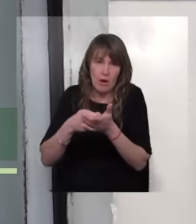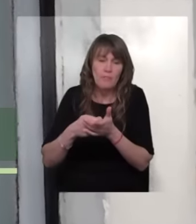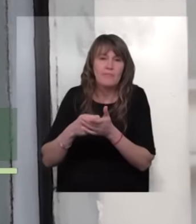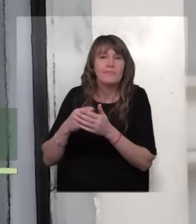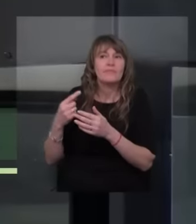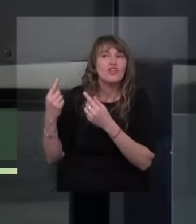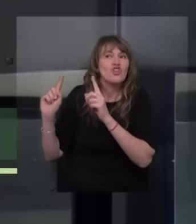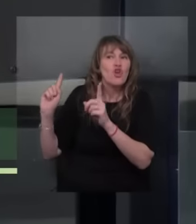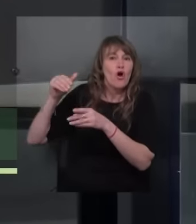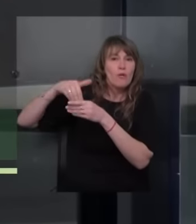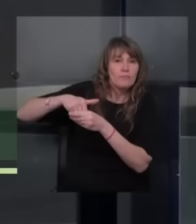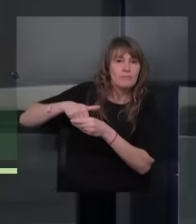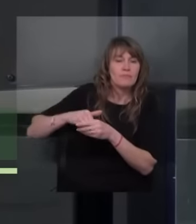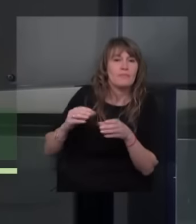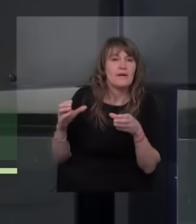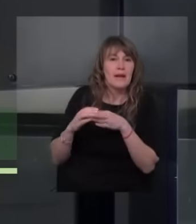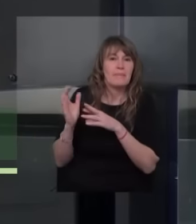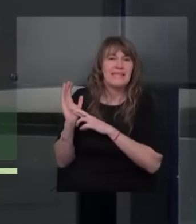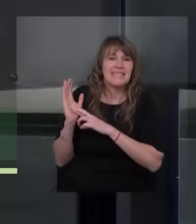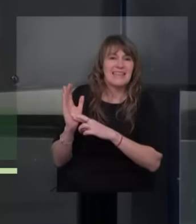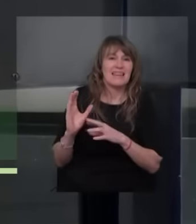del representante del partido